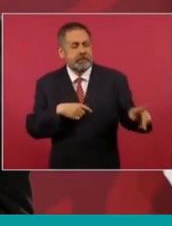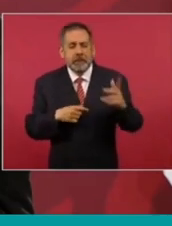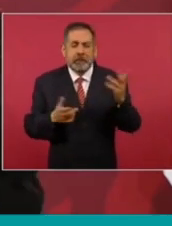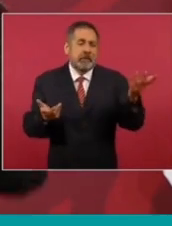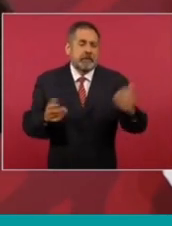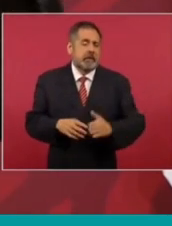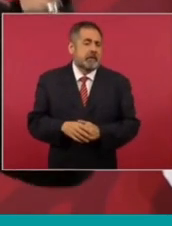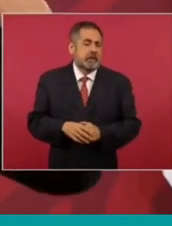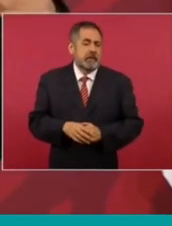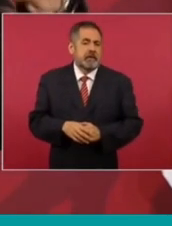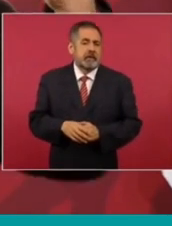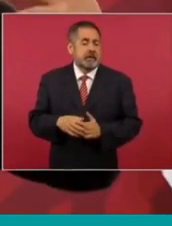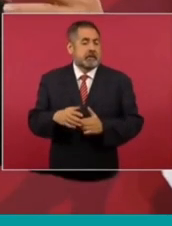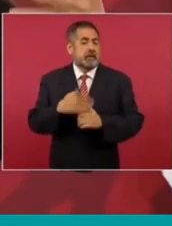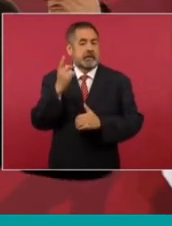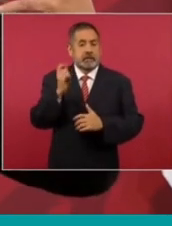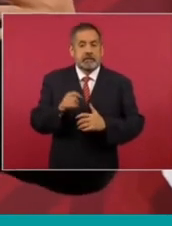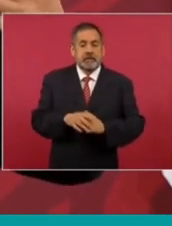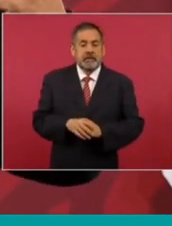Porque